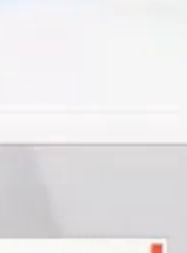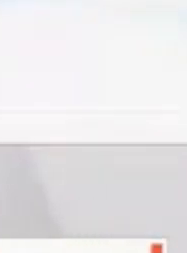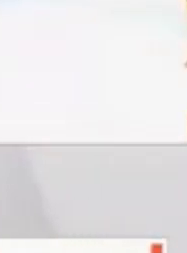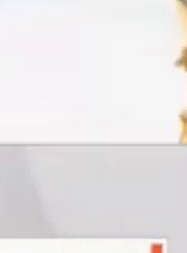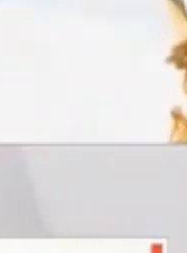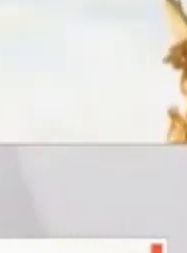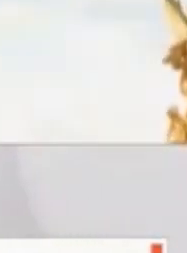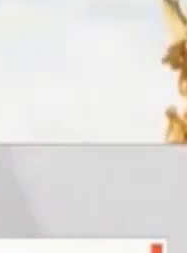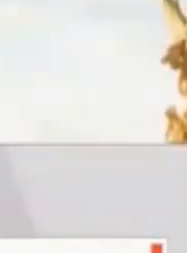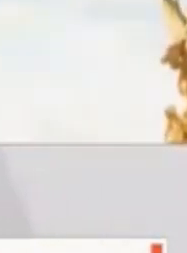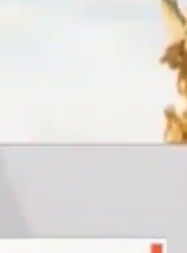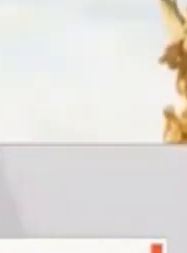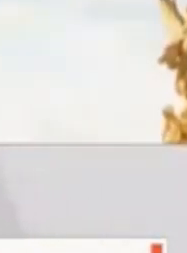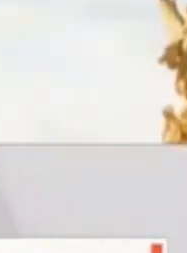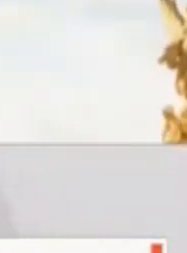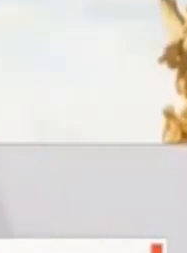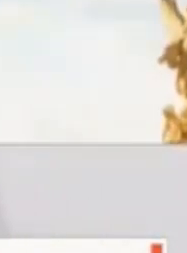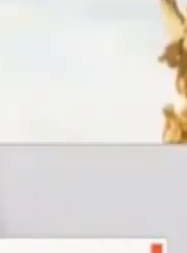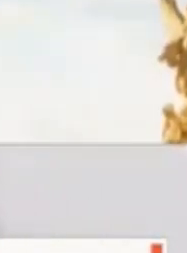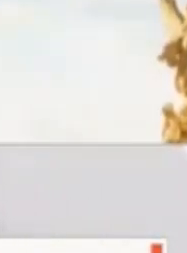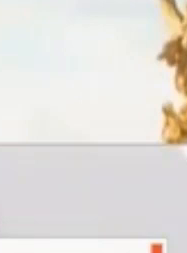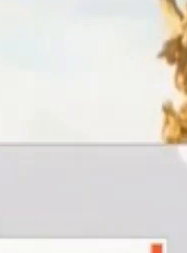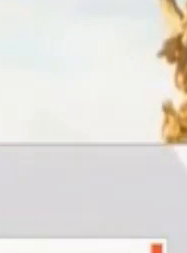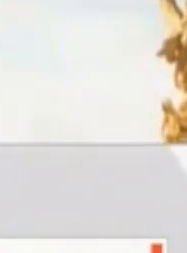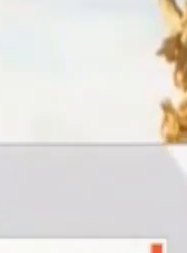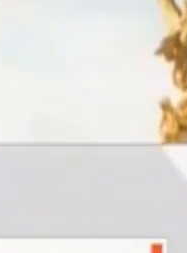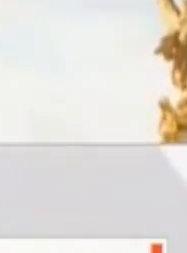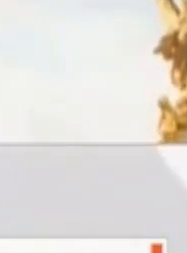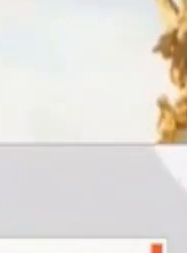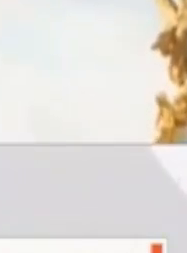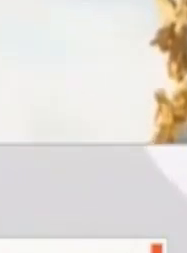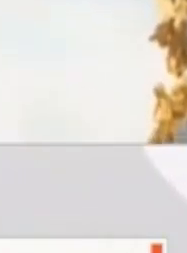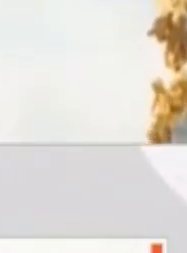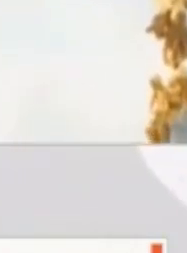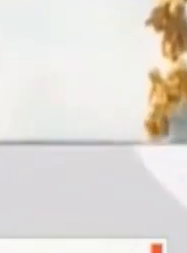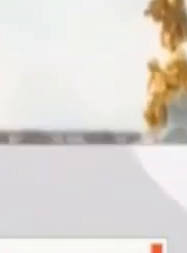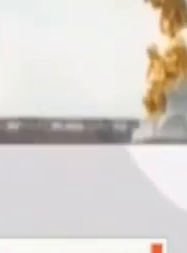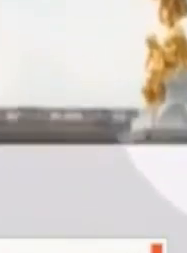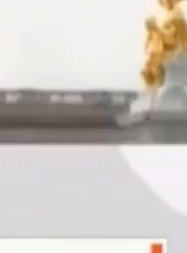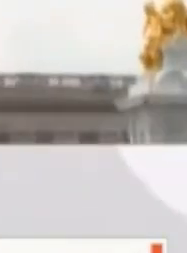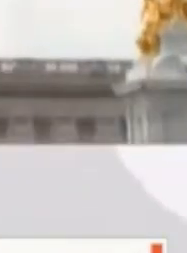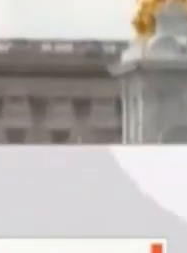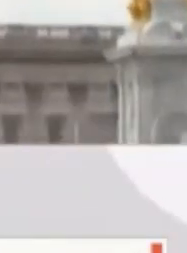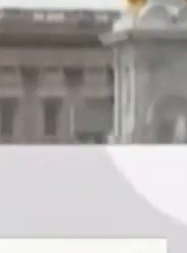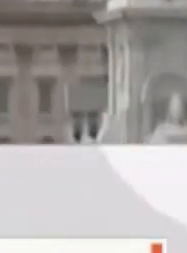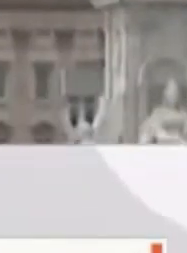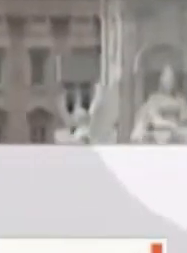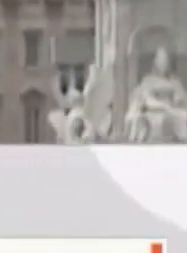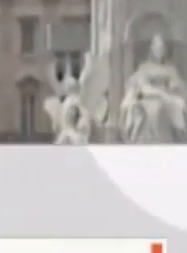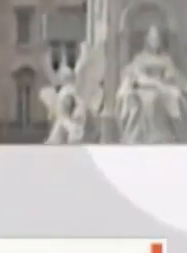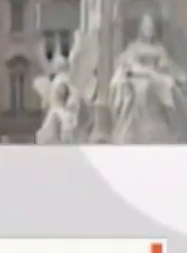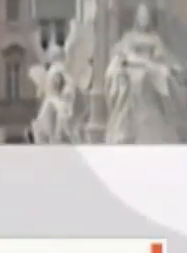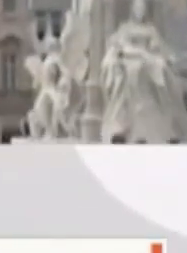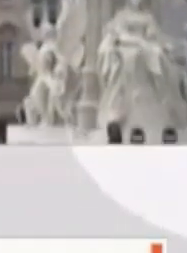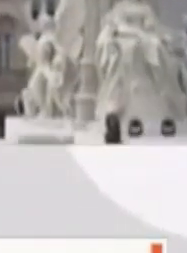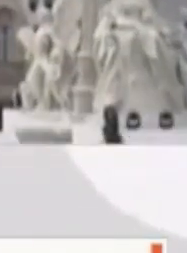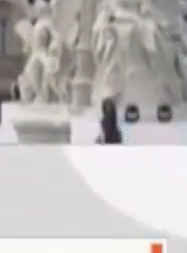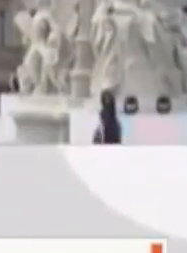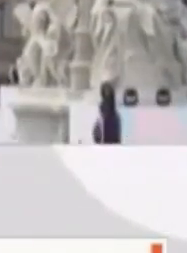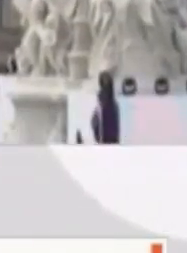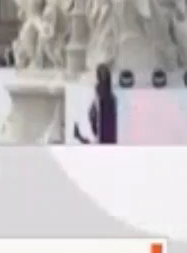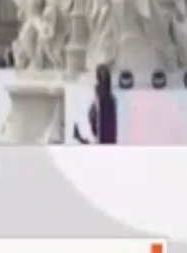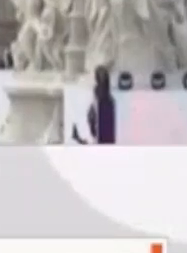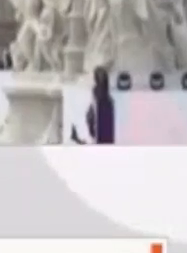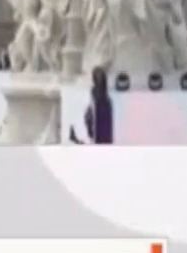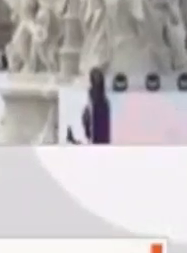naciones que son distintas, cada una con su historia, cada una con su impronta, pero que ven en la monarquía un vínculo con su pueblo y una identidad